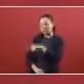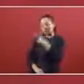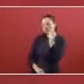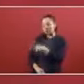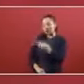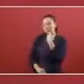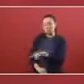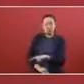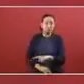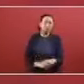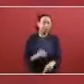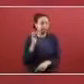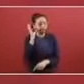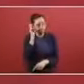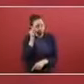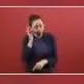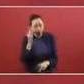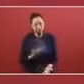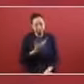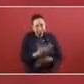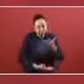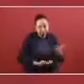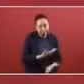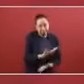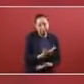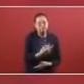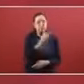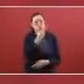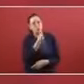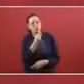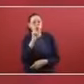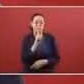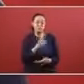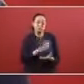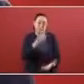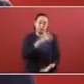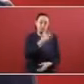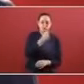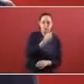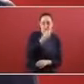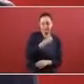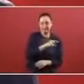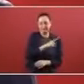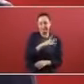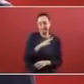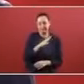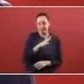mujeres y hombres de negocios, más hombres que mujeres.